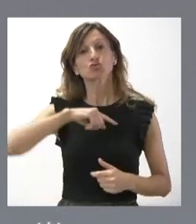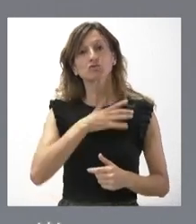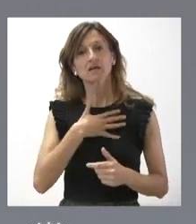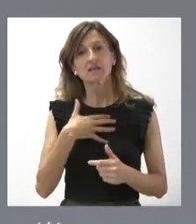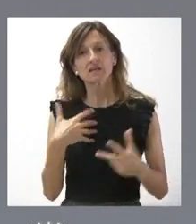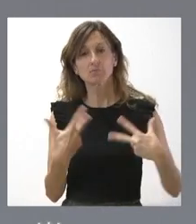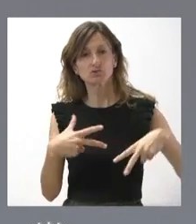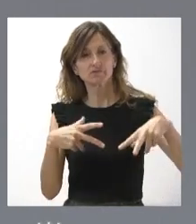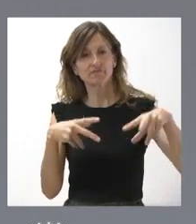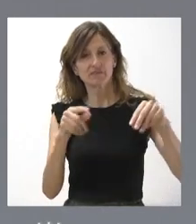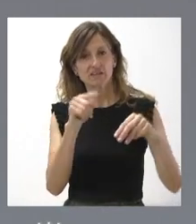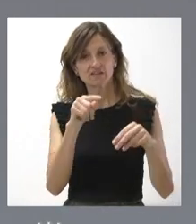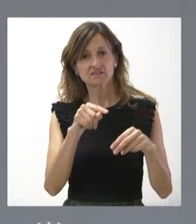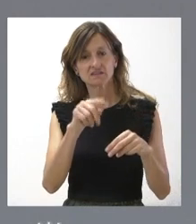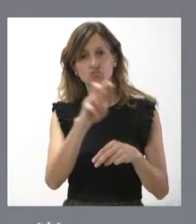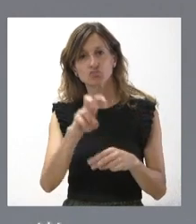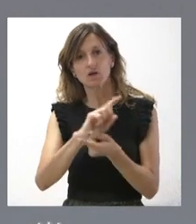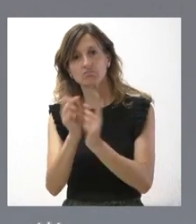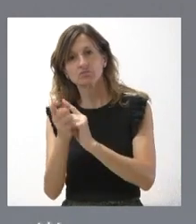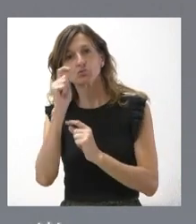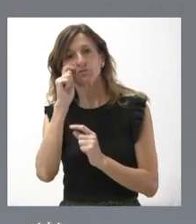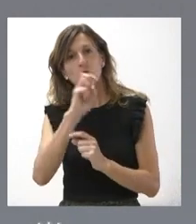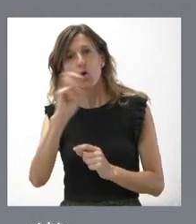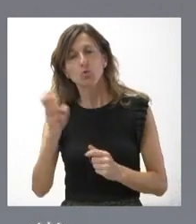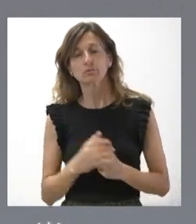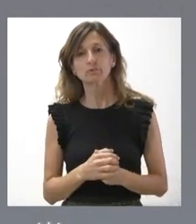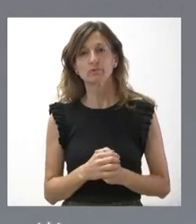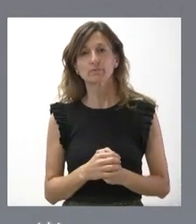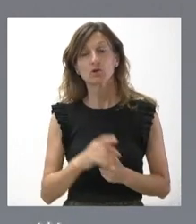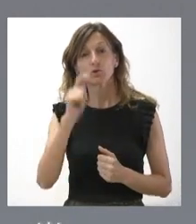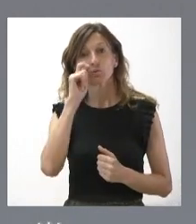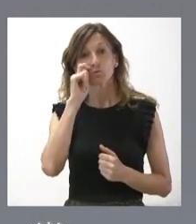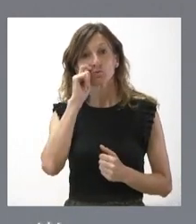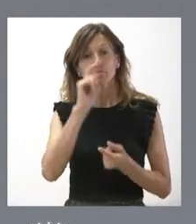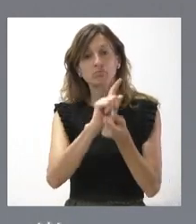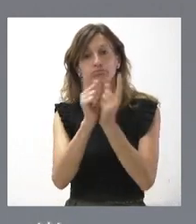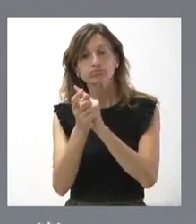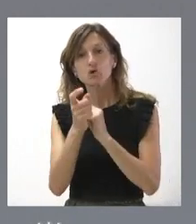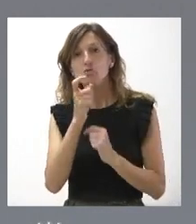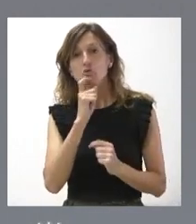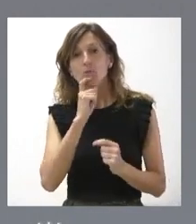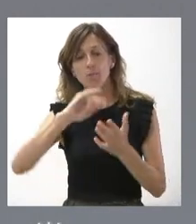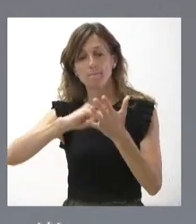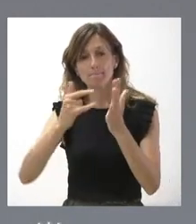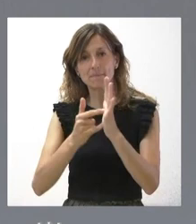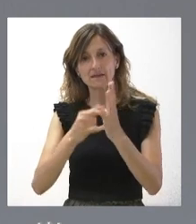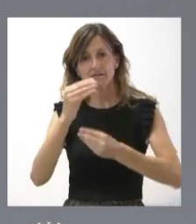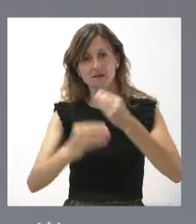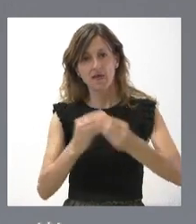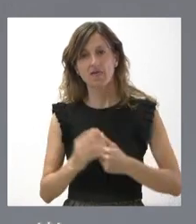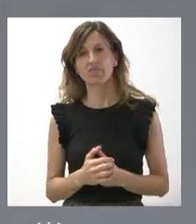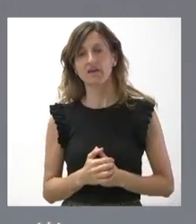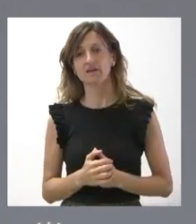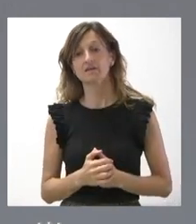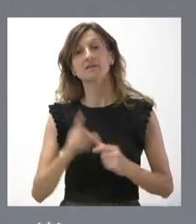acabar con ese turismo. Para acabar con ese turismo, pues lógicamente había que trazar un plan y había